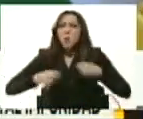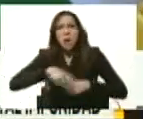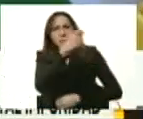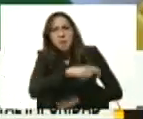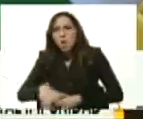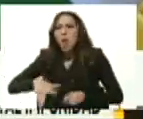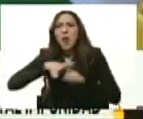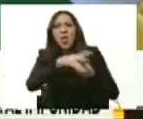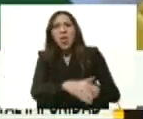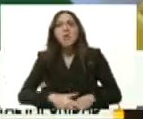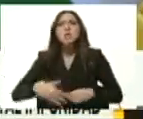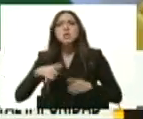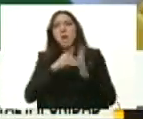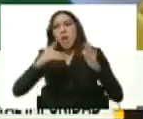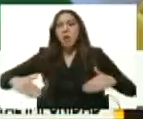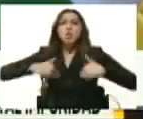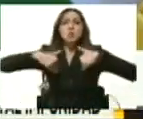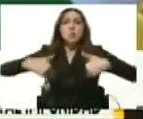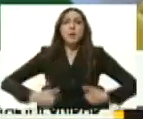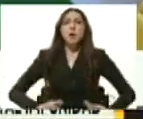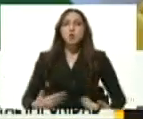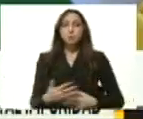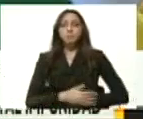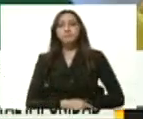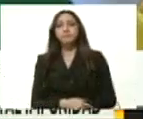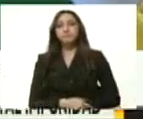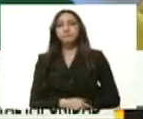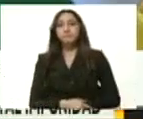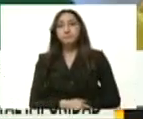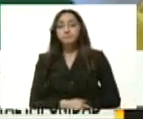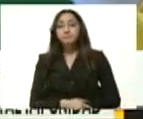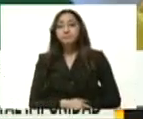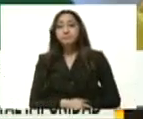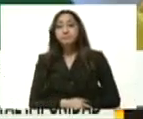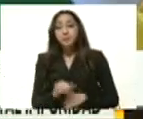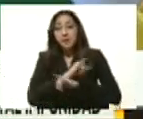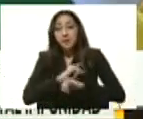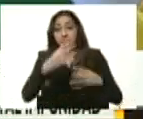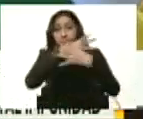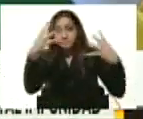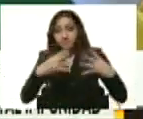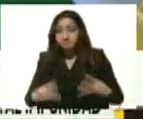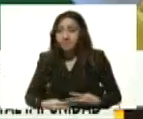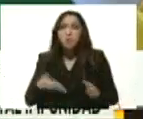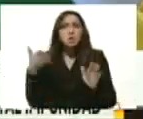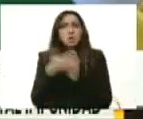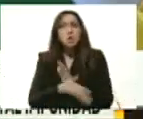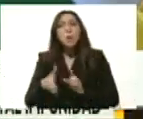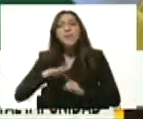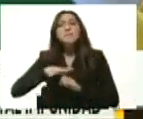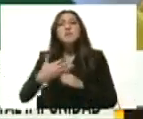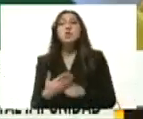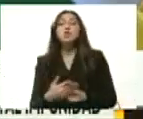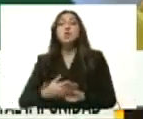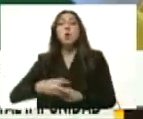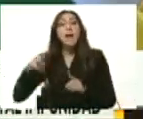humanos. Cierro comillas. Producto de todas las acciones violentas, violatorias más bien,